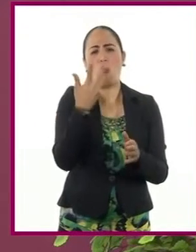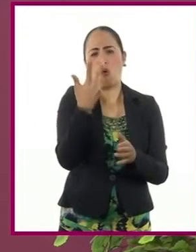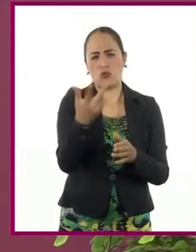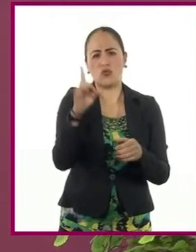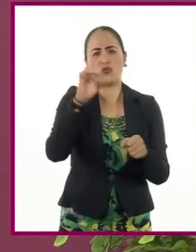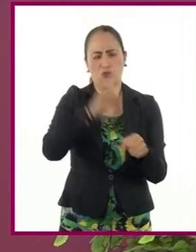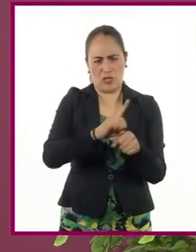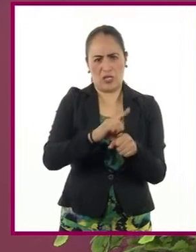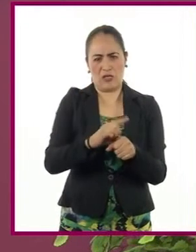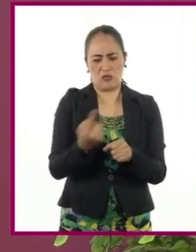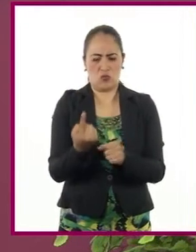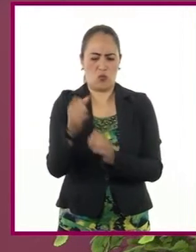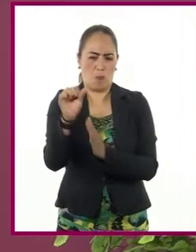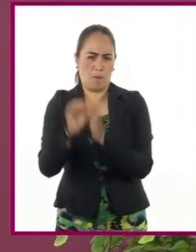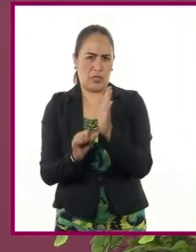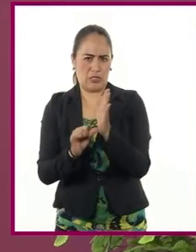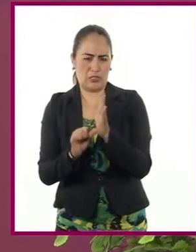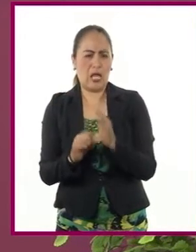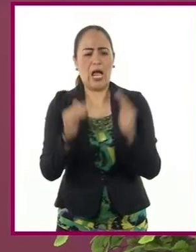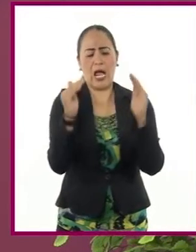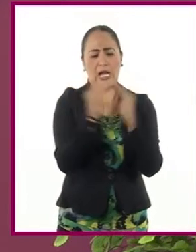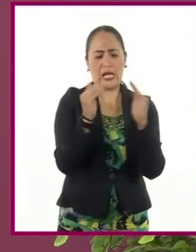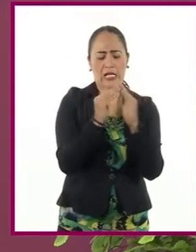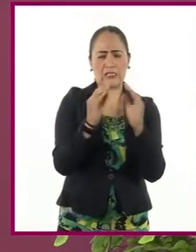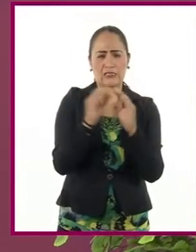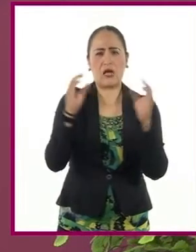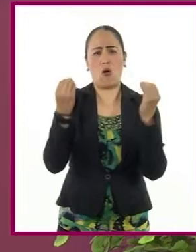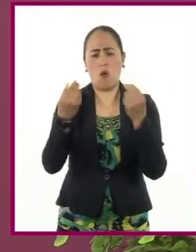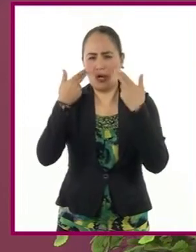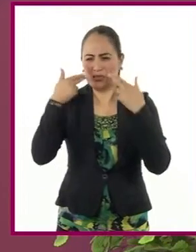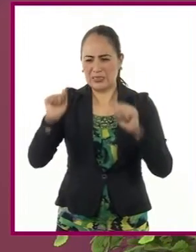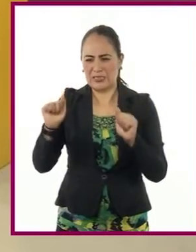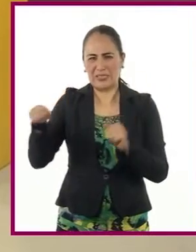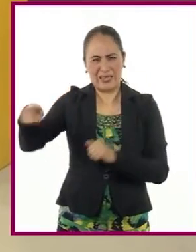mes, en las casas o haciendas de la población española.